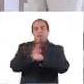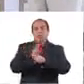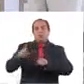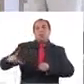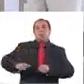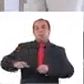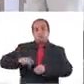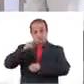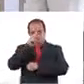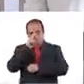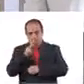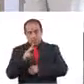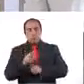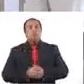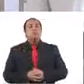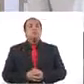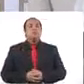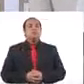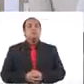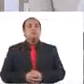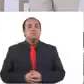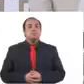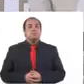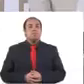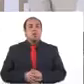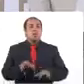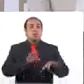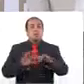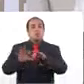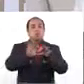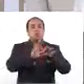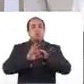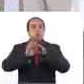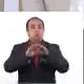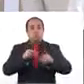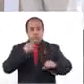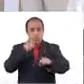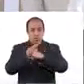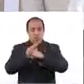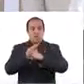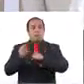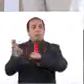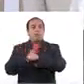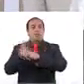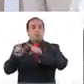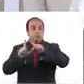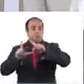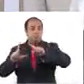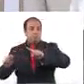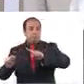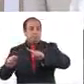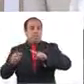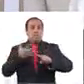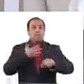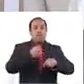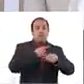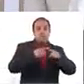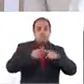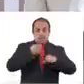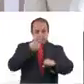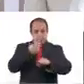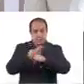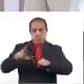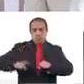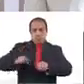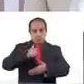de México estamos colaborando con la Secretaría del Bienestar Federal a través de distintas secretarías del Gobierno